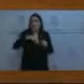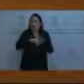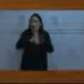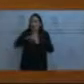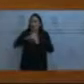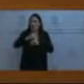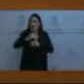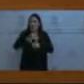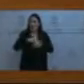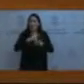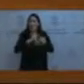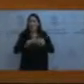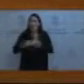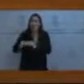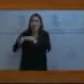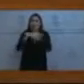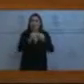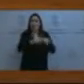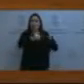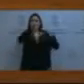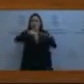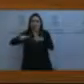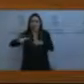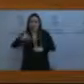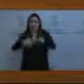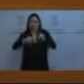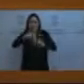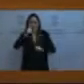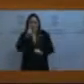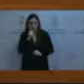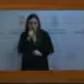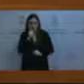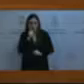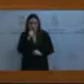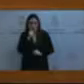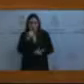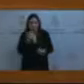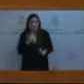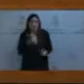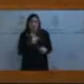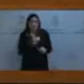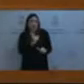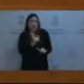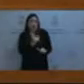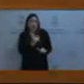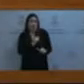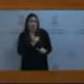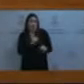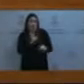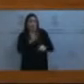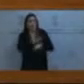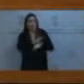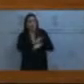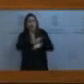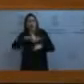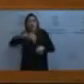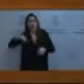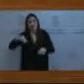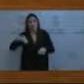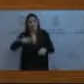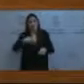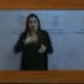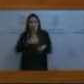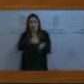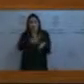la unificación de las sedes judiciales en Oviedo. Bueno, pues estamos esperando, el consejero de Presidencia les pudo remitir al diario de